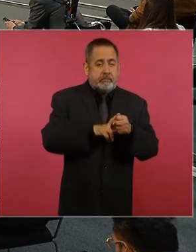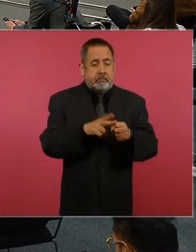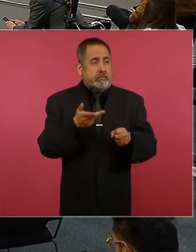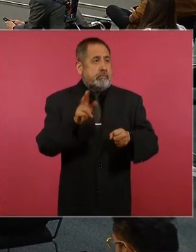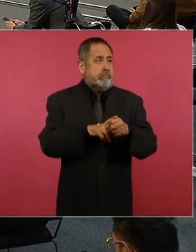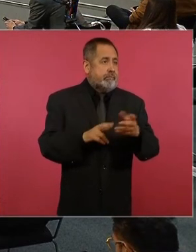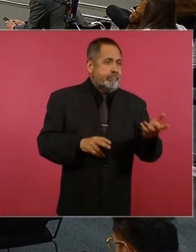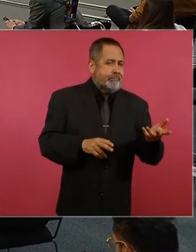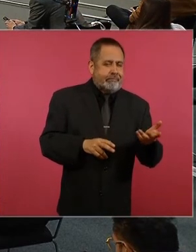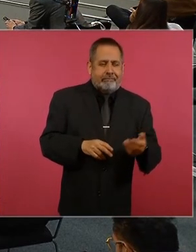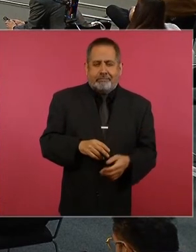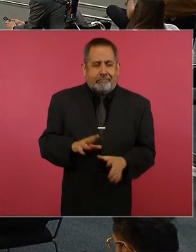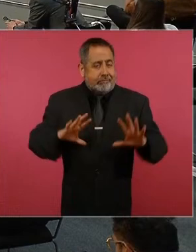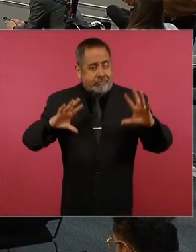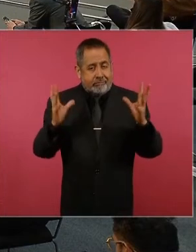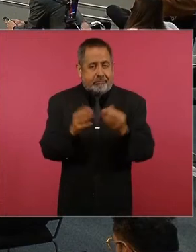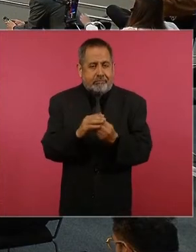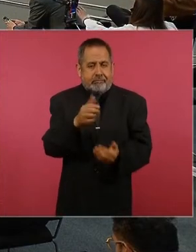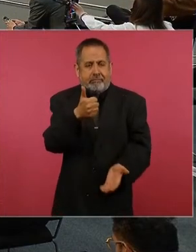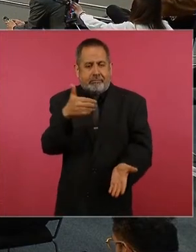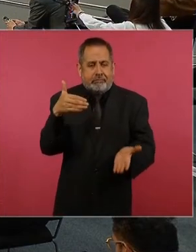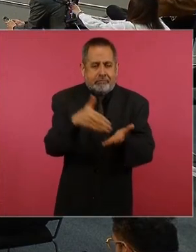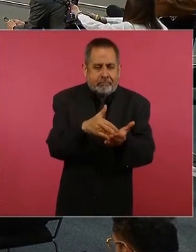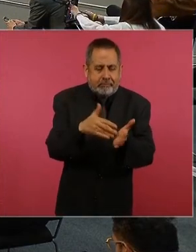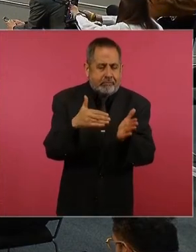hospitales, 6 mil millones.